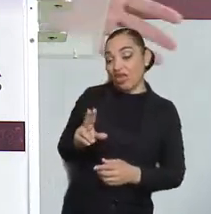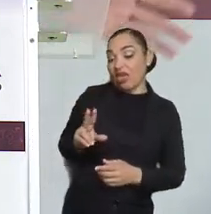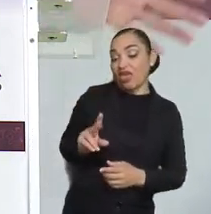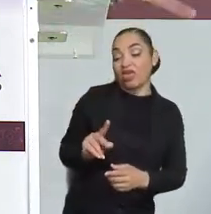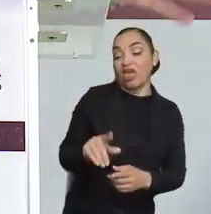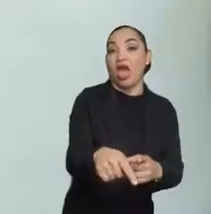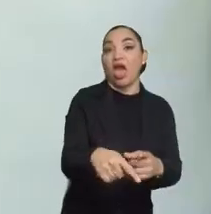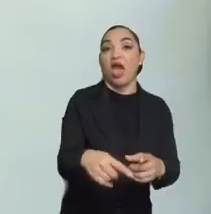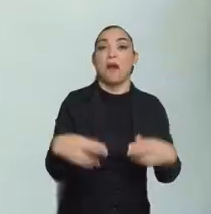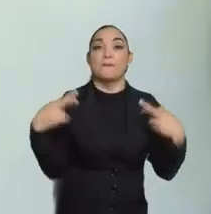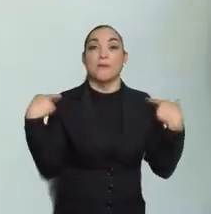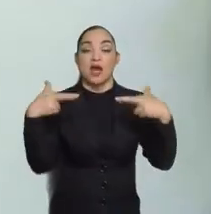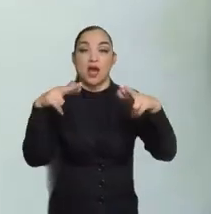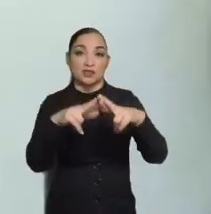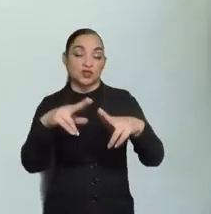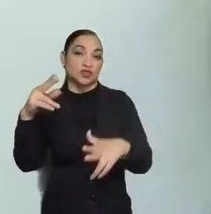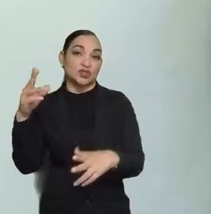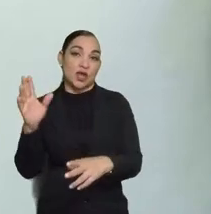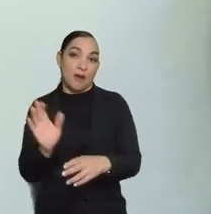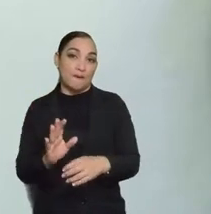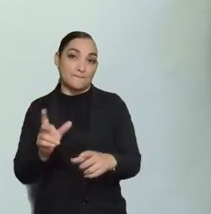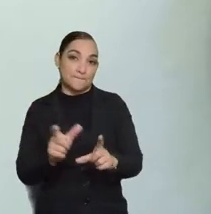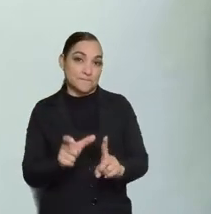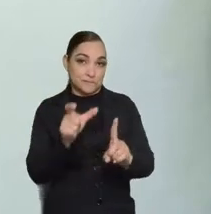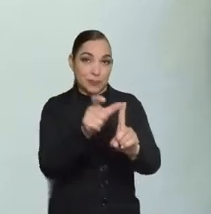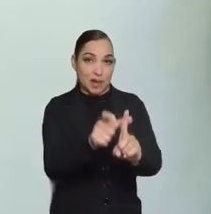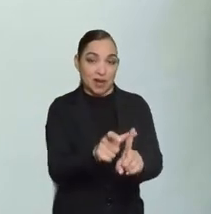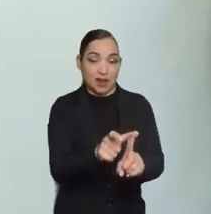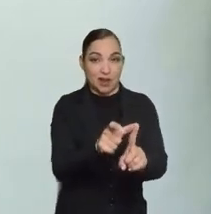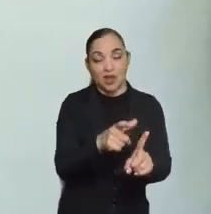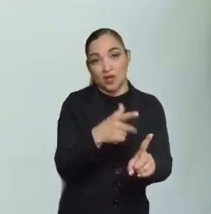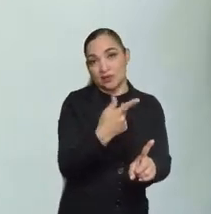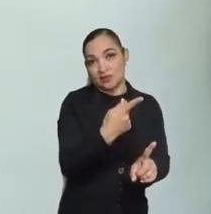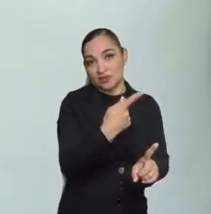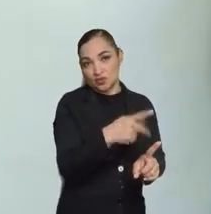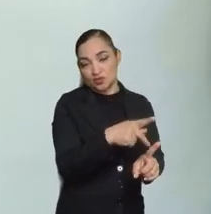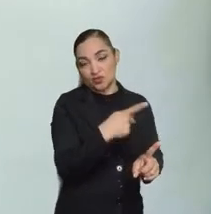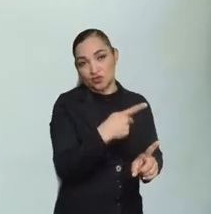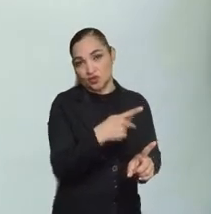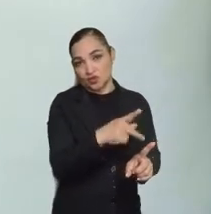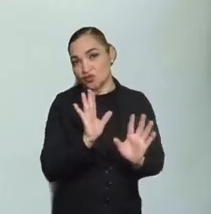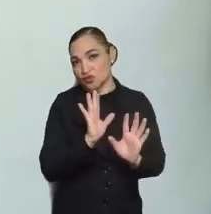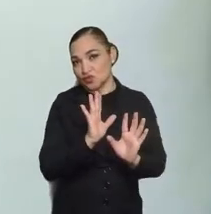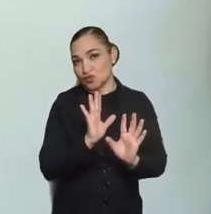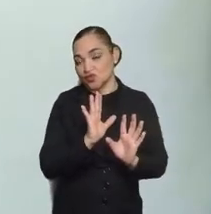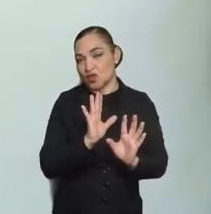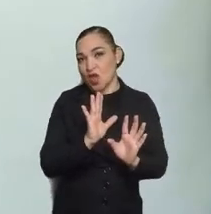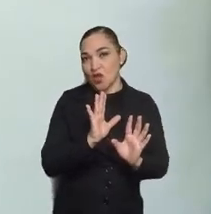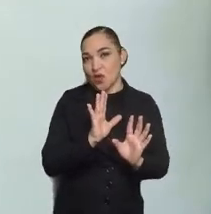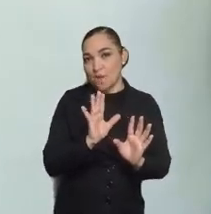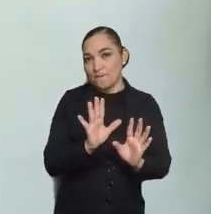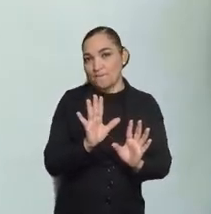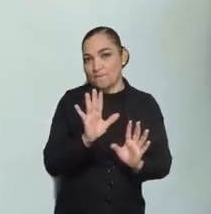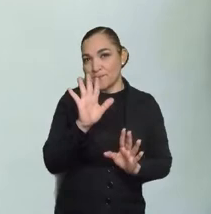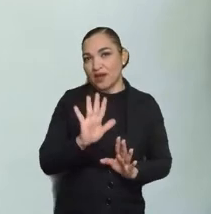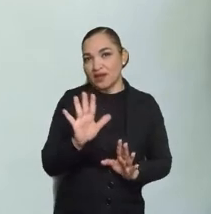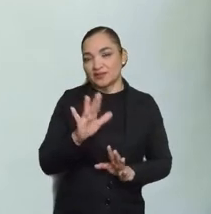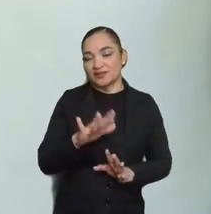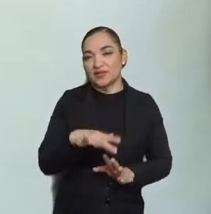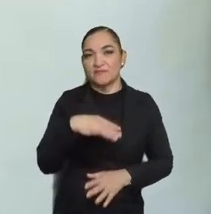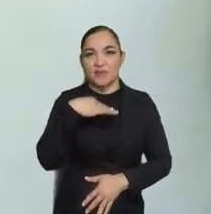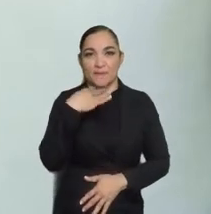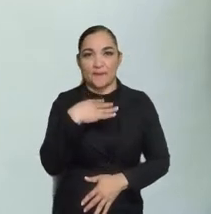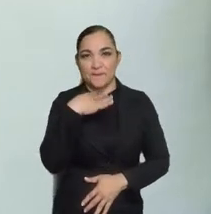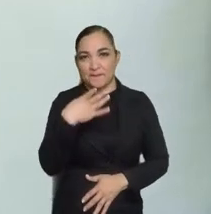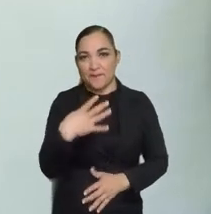estar agachados. Oye, ¿por qué están declarando estas cosas? ¿Por qué? Porque no es...